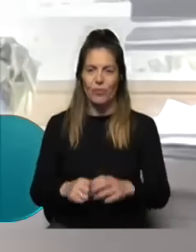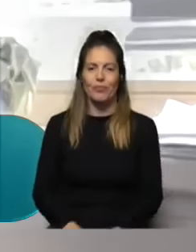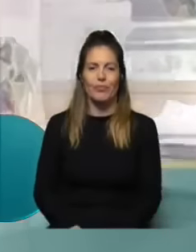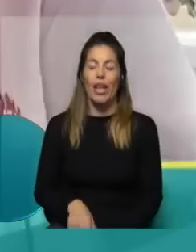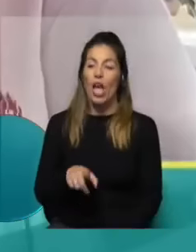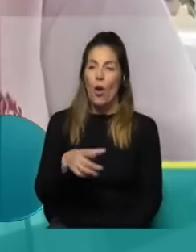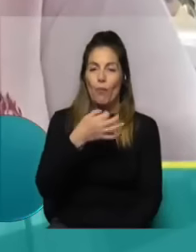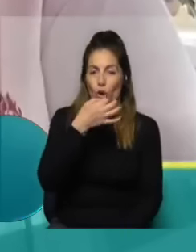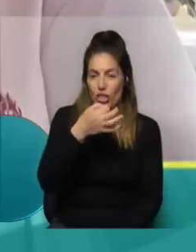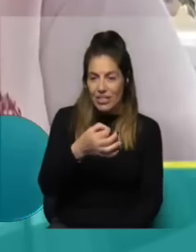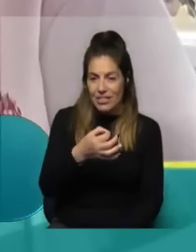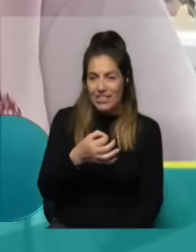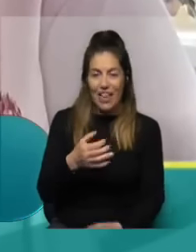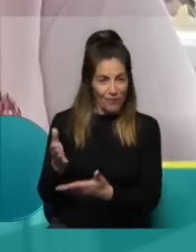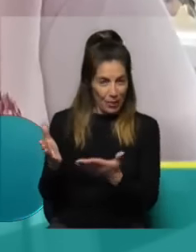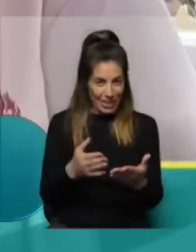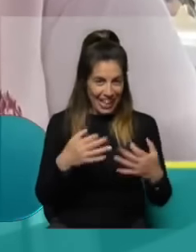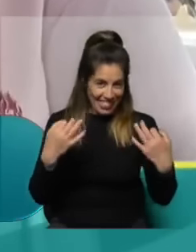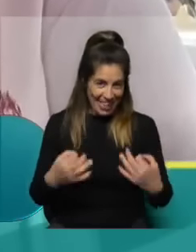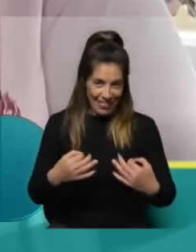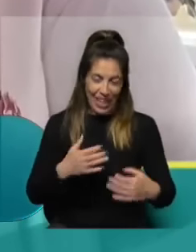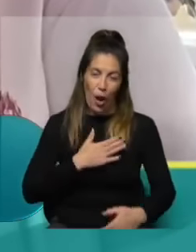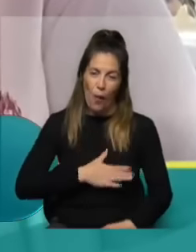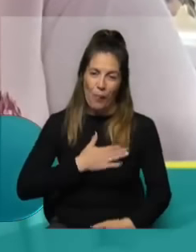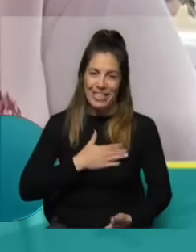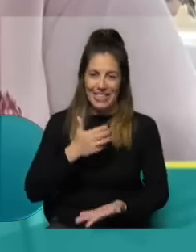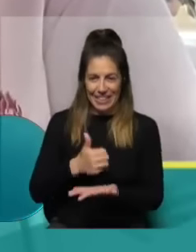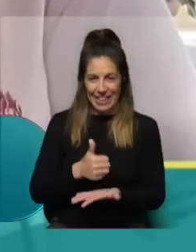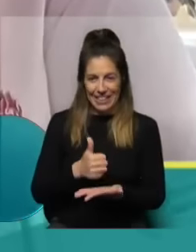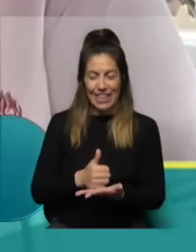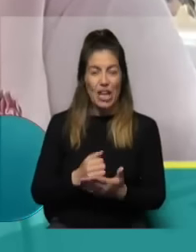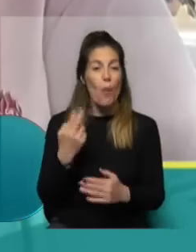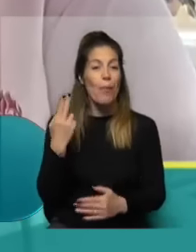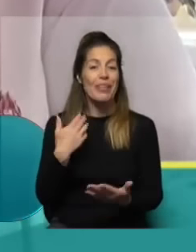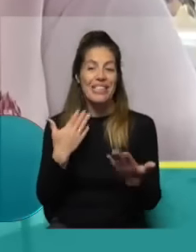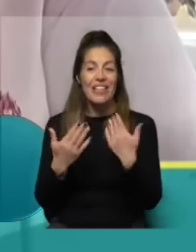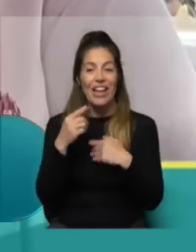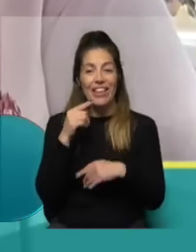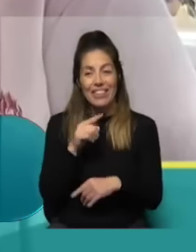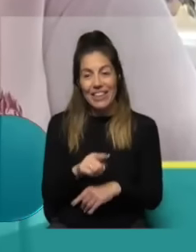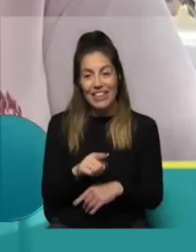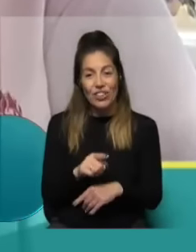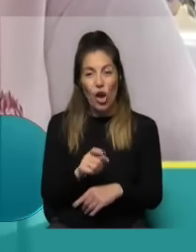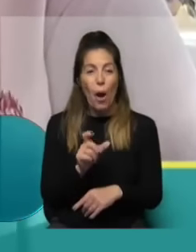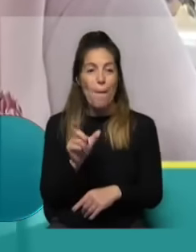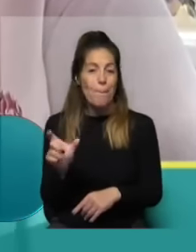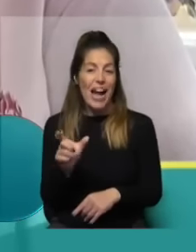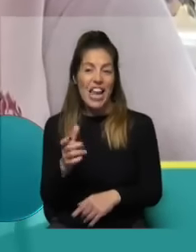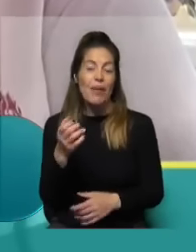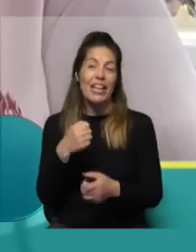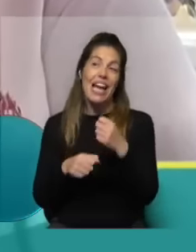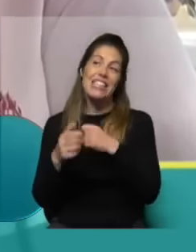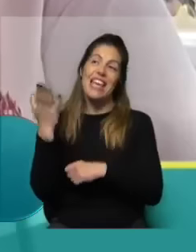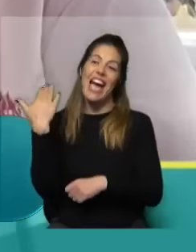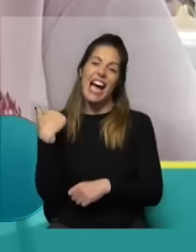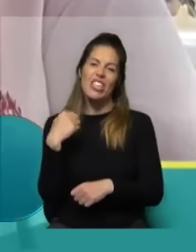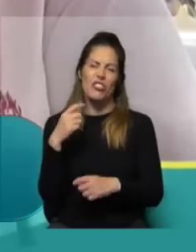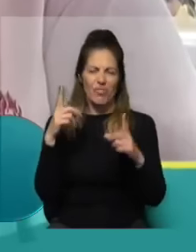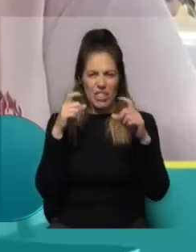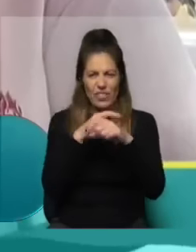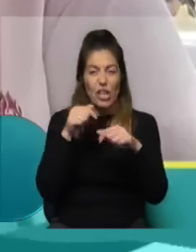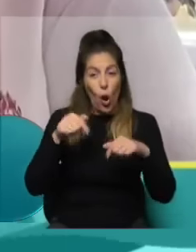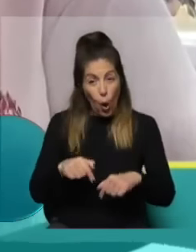decís, bienvenida Florencia, de verdad, un placer que estés porque nos permitís hablar de esto que eran palabras que hace algunos años capaz que eran como complicadas,